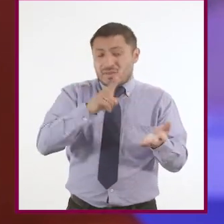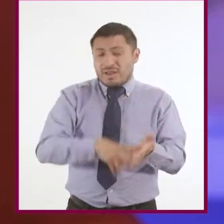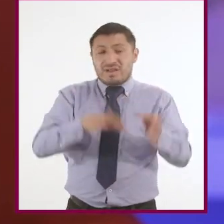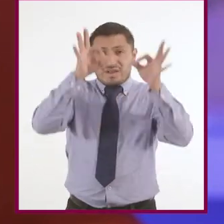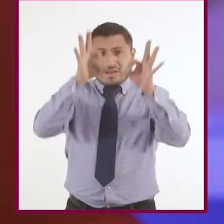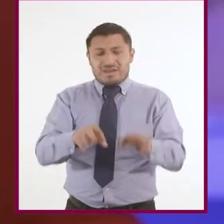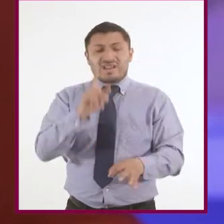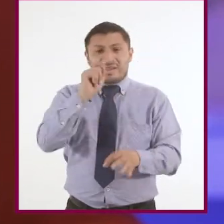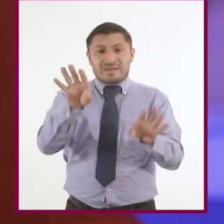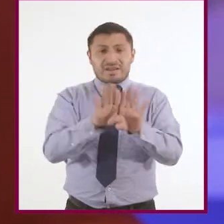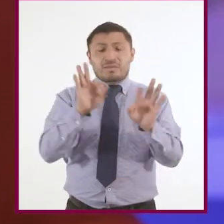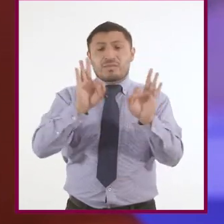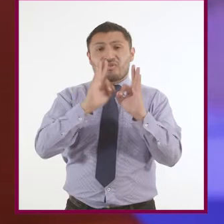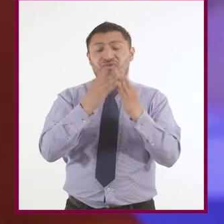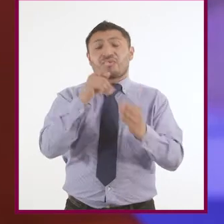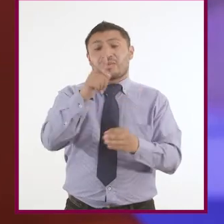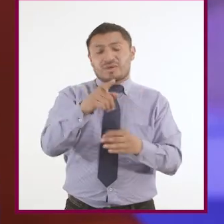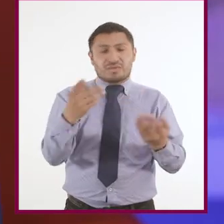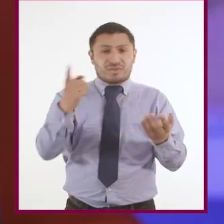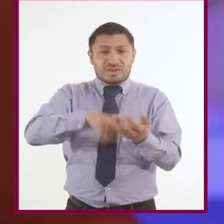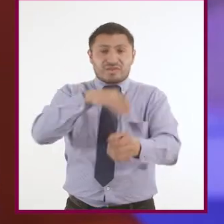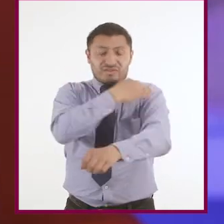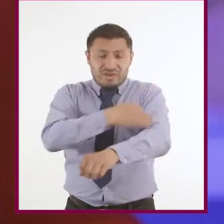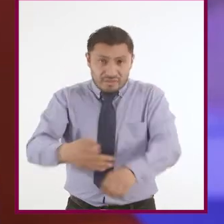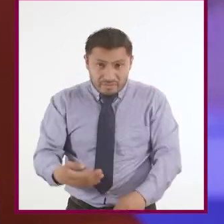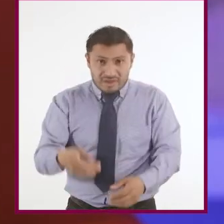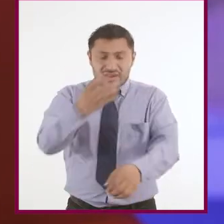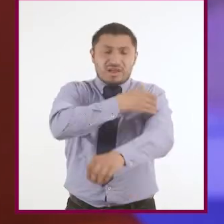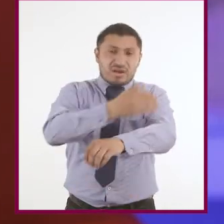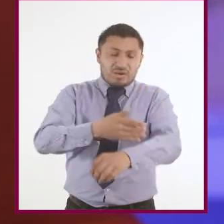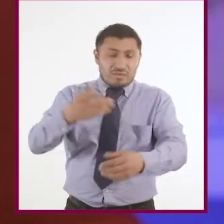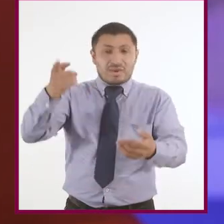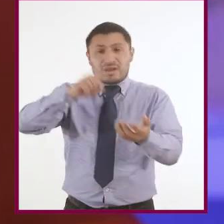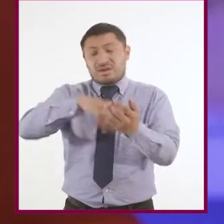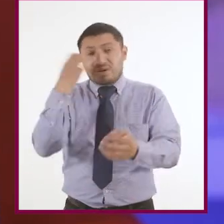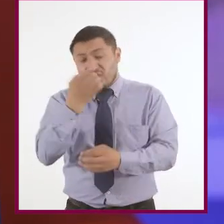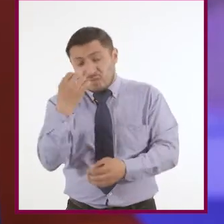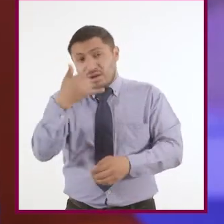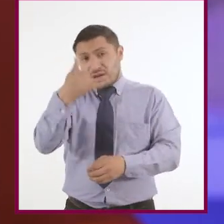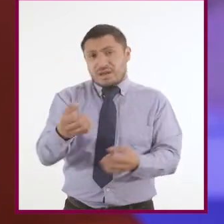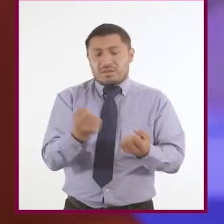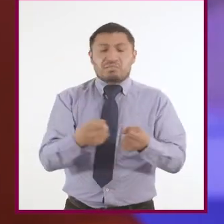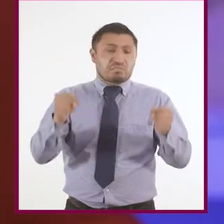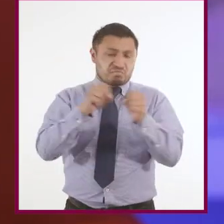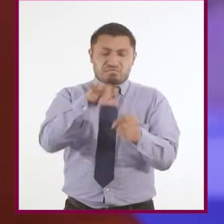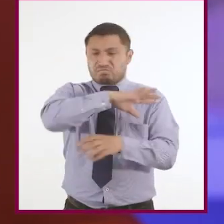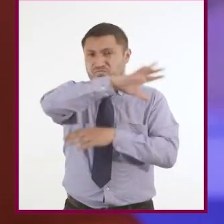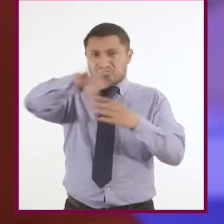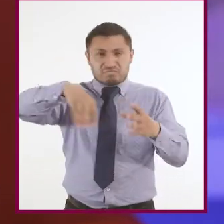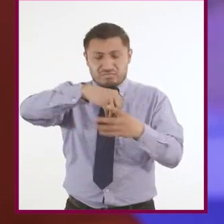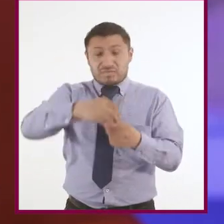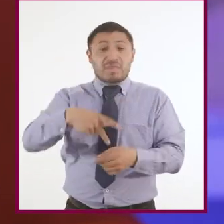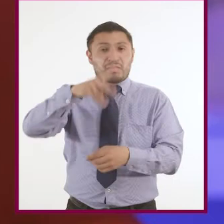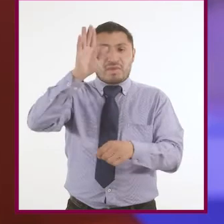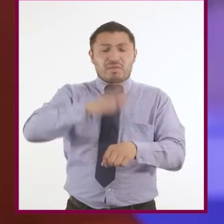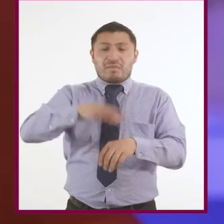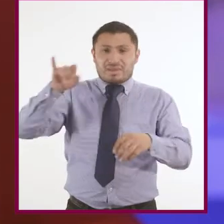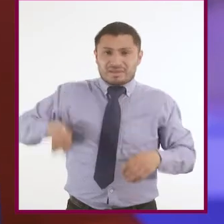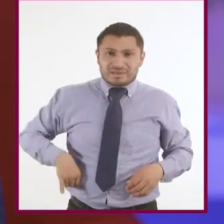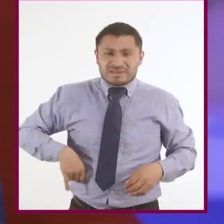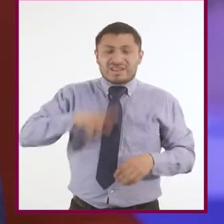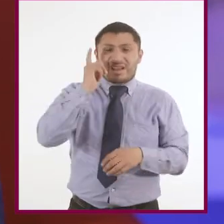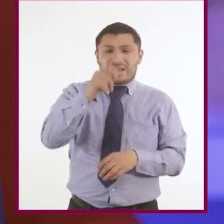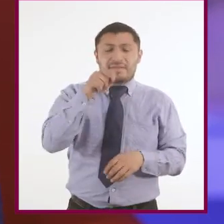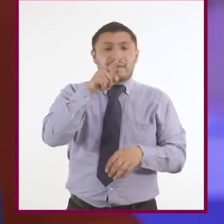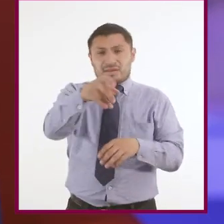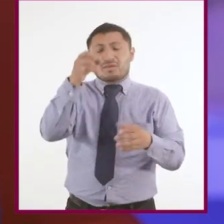definen nuestra forma de actuar ante nuestra familia, nuestras compañeras y compañeros en la escuela y ante la sociedad en general. Pero lo más interesante es